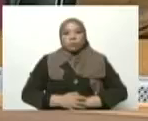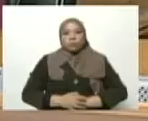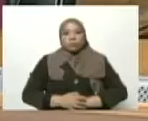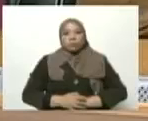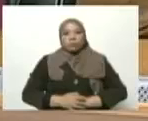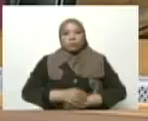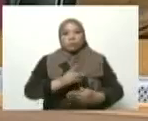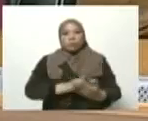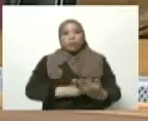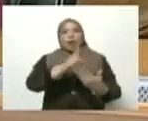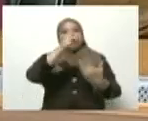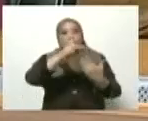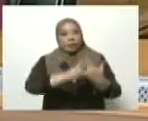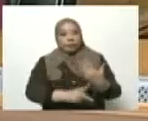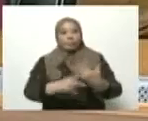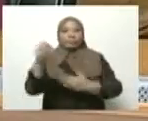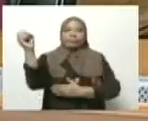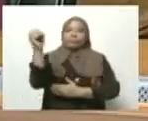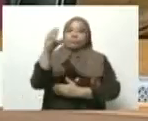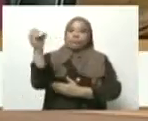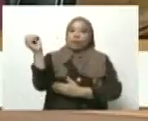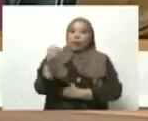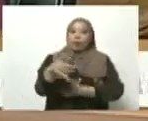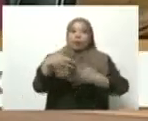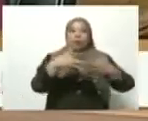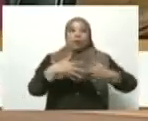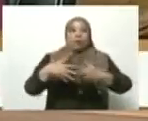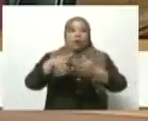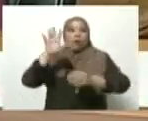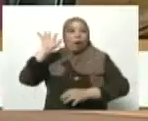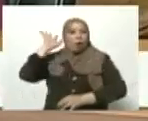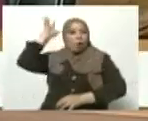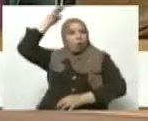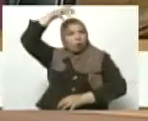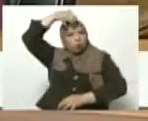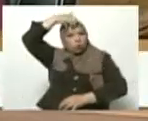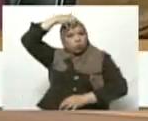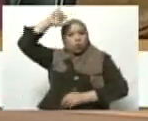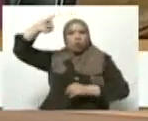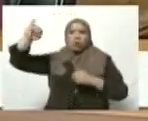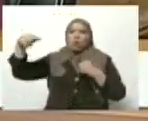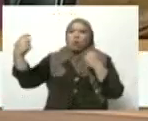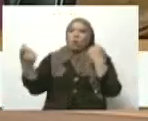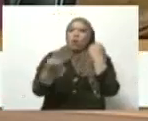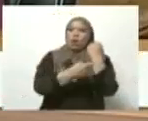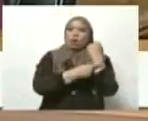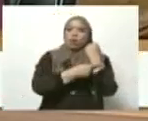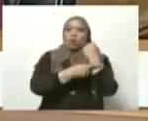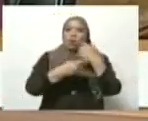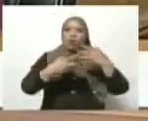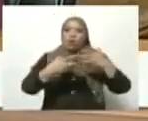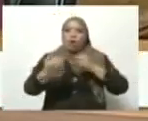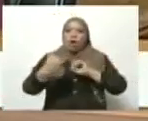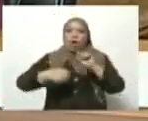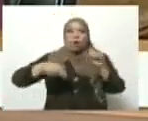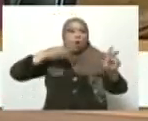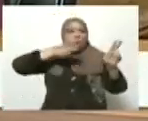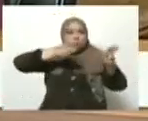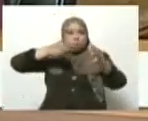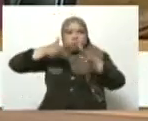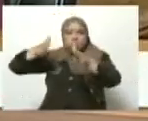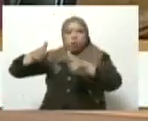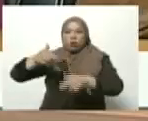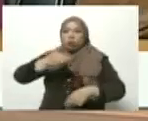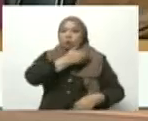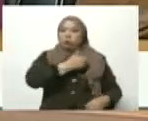Donald Trump y Juan Guaidó para invadir a Venezuela y asesinar al presidente Nicolás Maduro Moros, en su